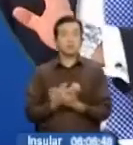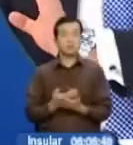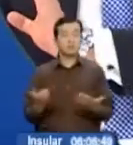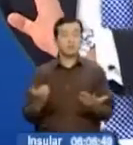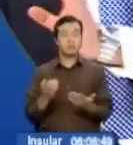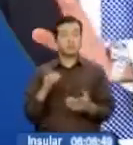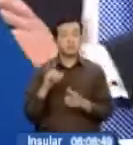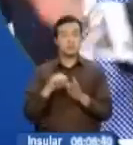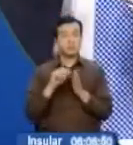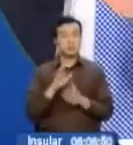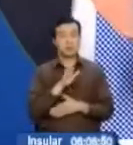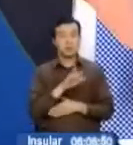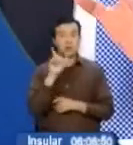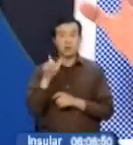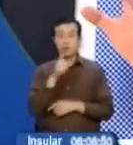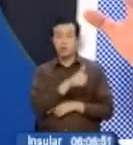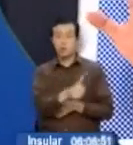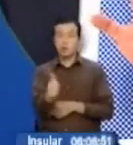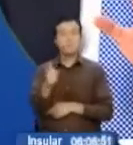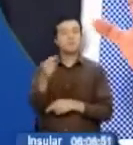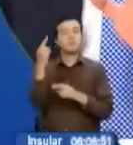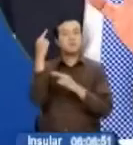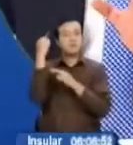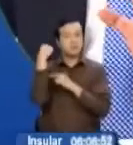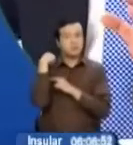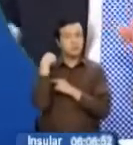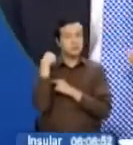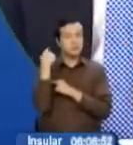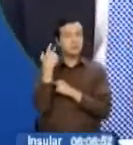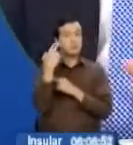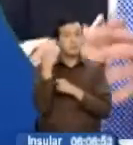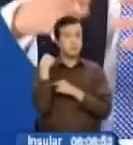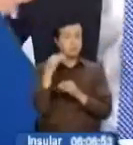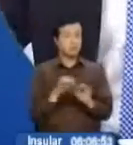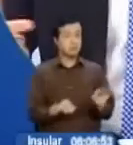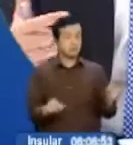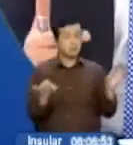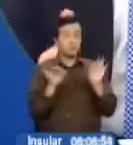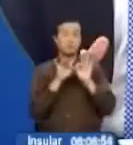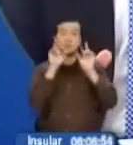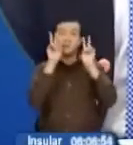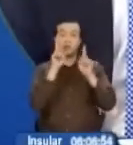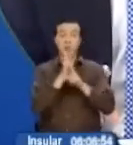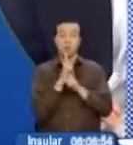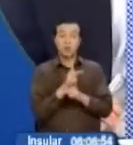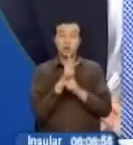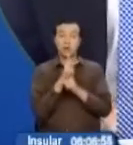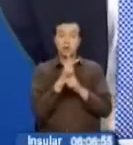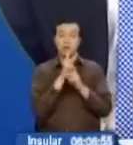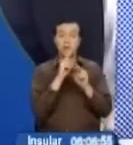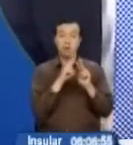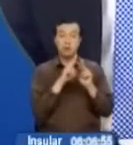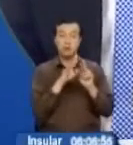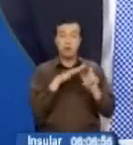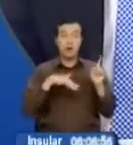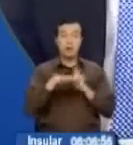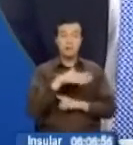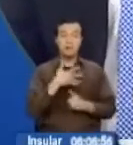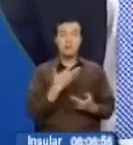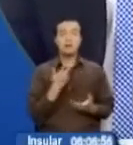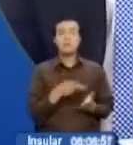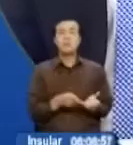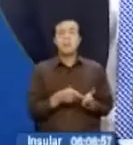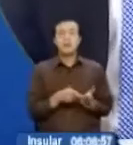también ciudadana, porque el ciudadano también tiene una responsabilidad, una gran corresponsabilidad en términos del cuidado ambiental. ¿Qué pasa con el